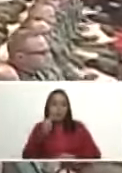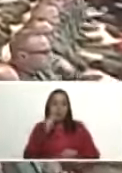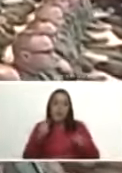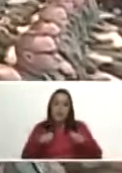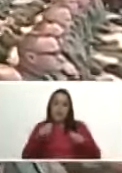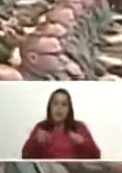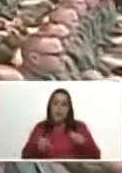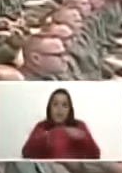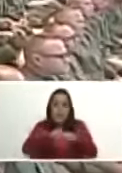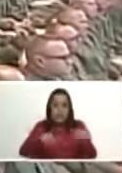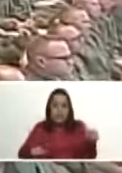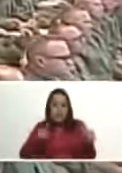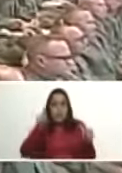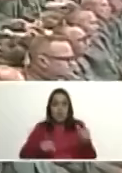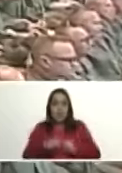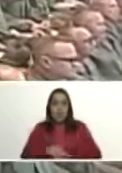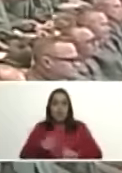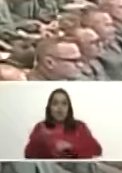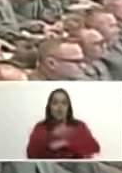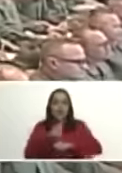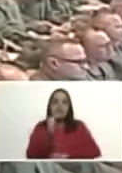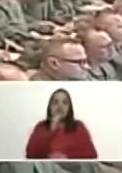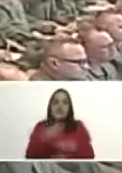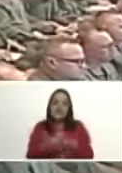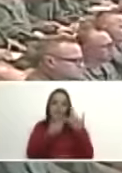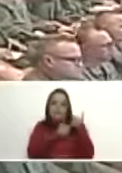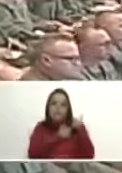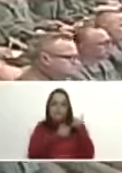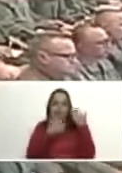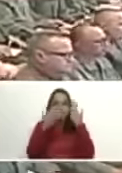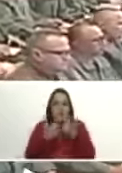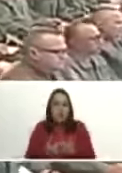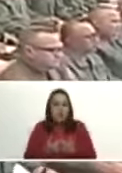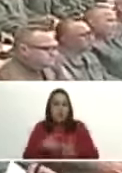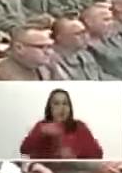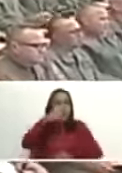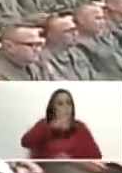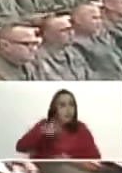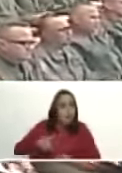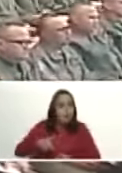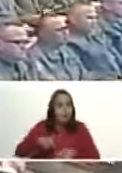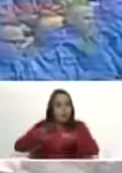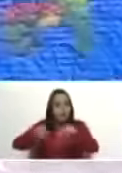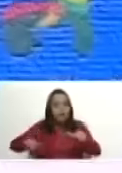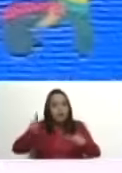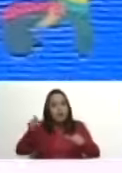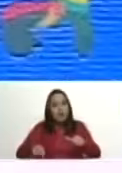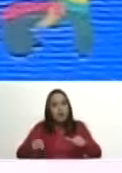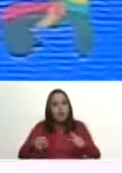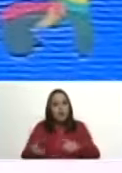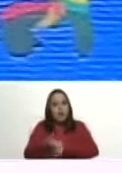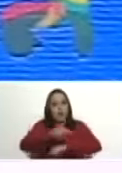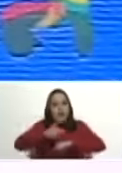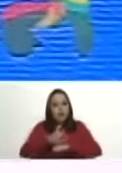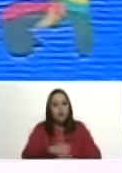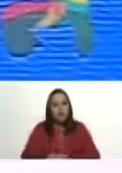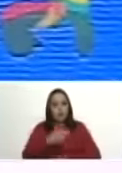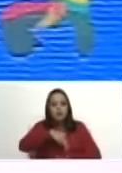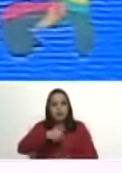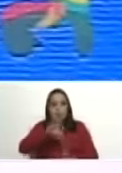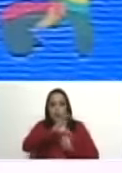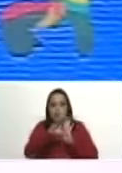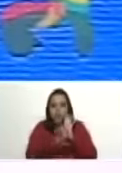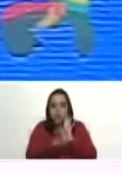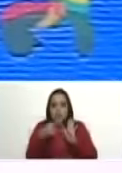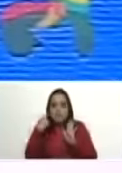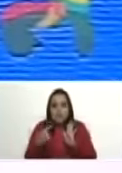su territorio y el Estado que la administra o la gobierna. Pueblo, territorio y Estado. Y nuestra Constitución define